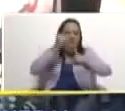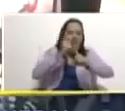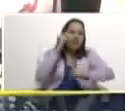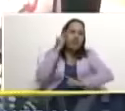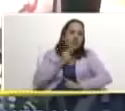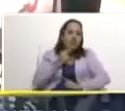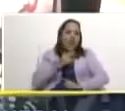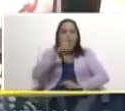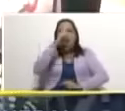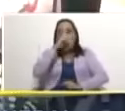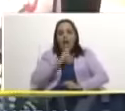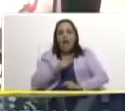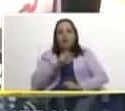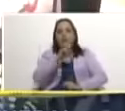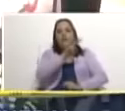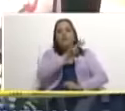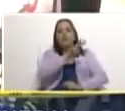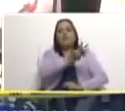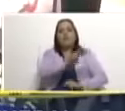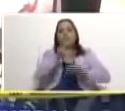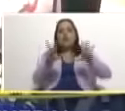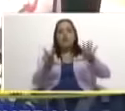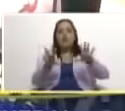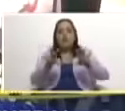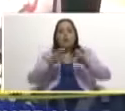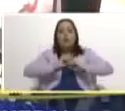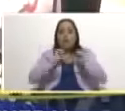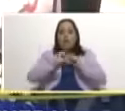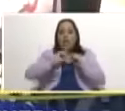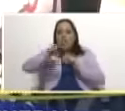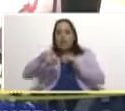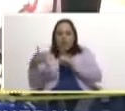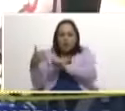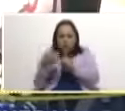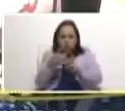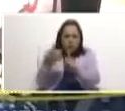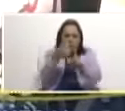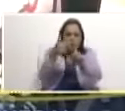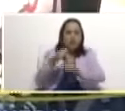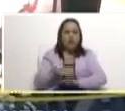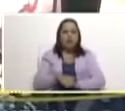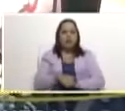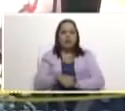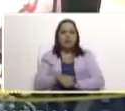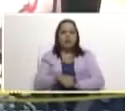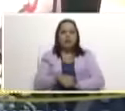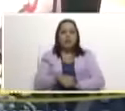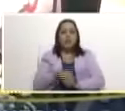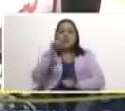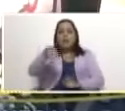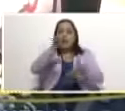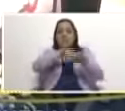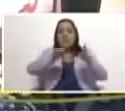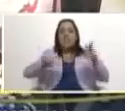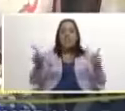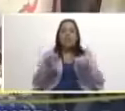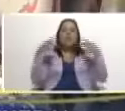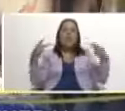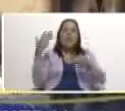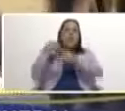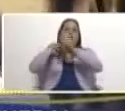Bogotá. Y luego lo persiguieron, campañas sucias en la prensa de la época,